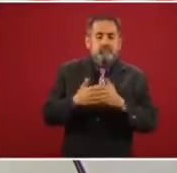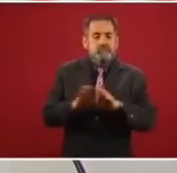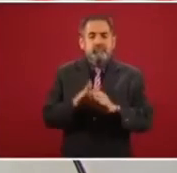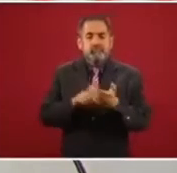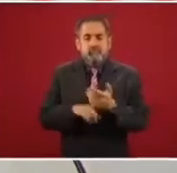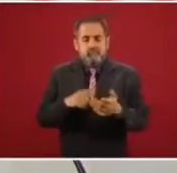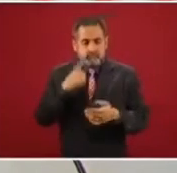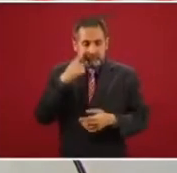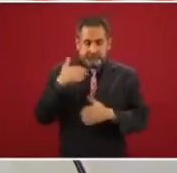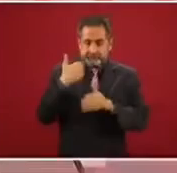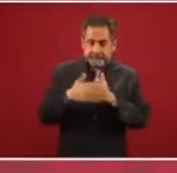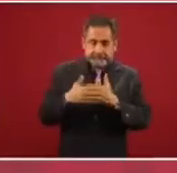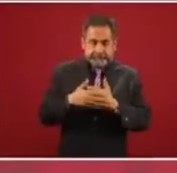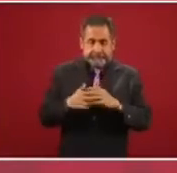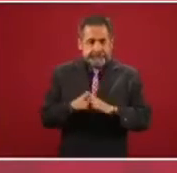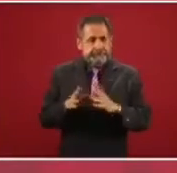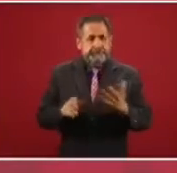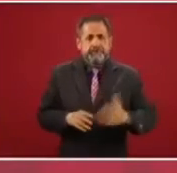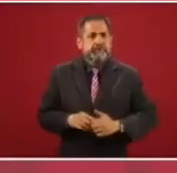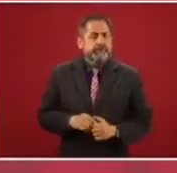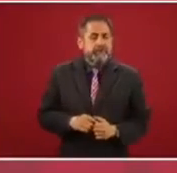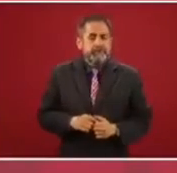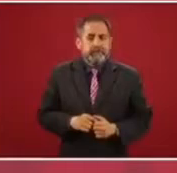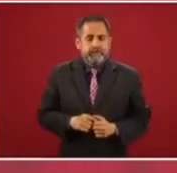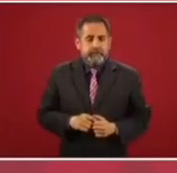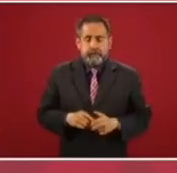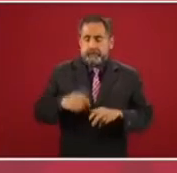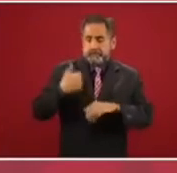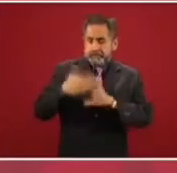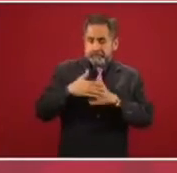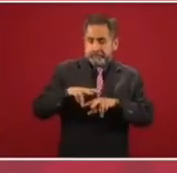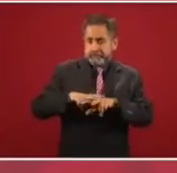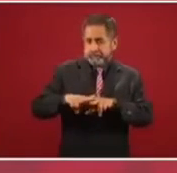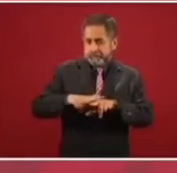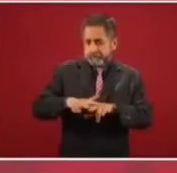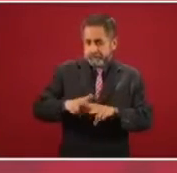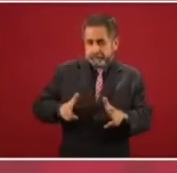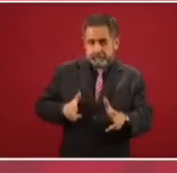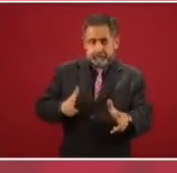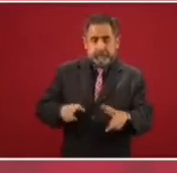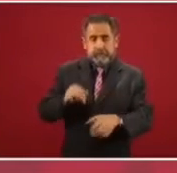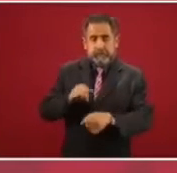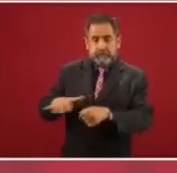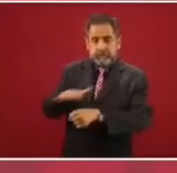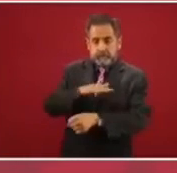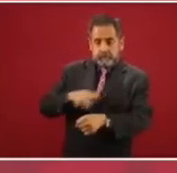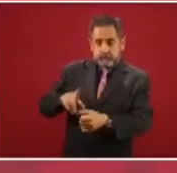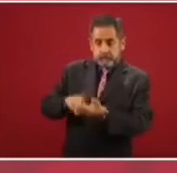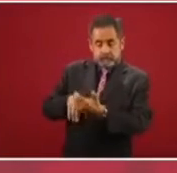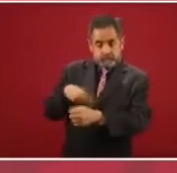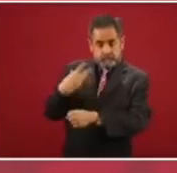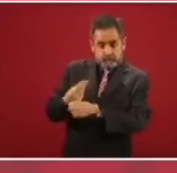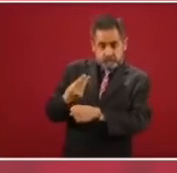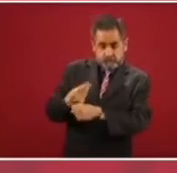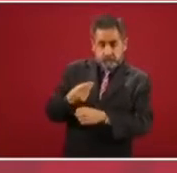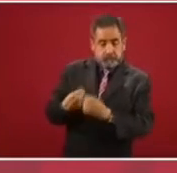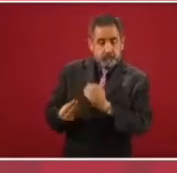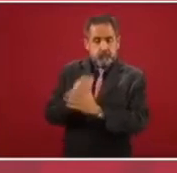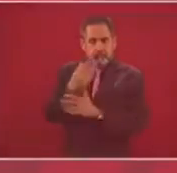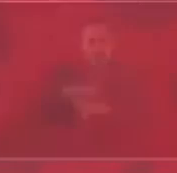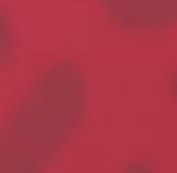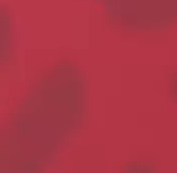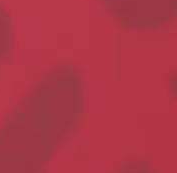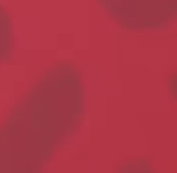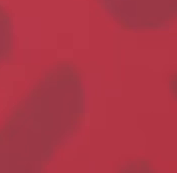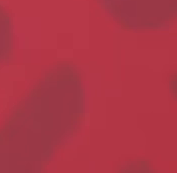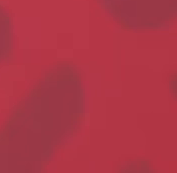restauración de la vía del ferrocarril del istmo para mejorar la vía del ferrocarril